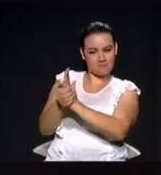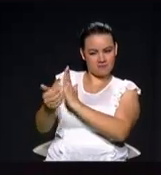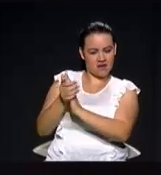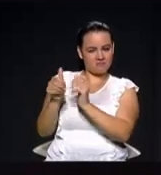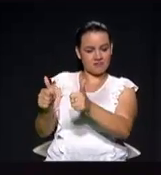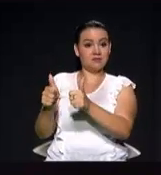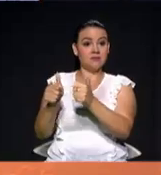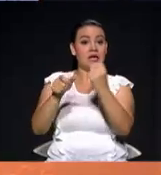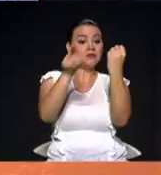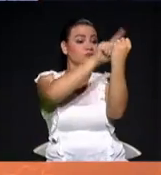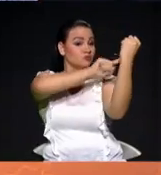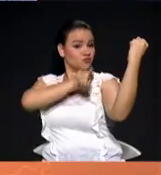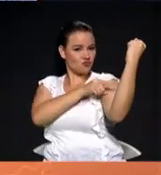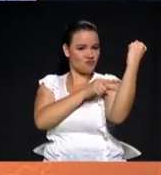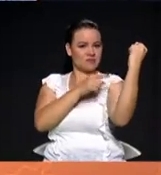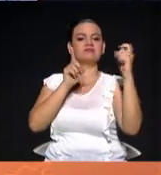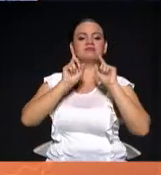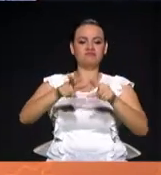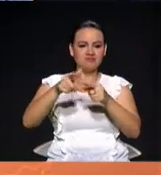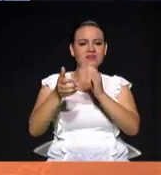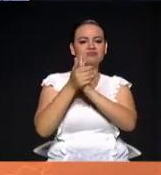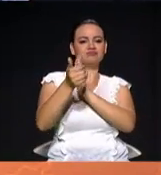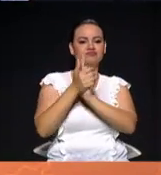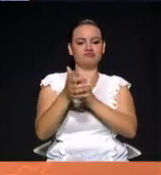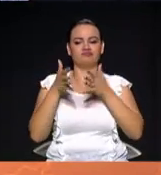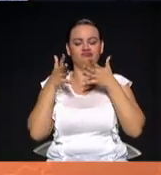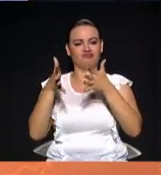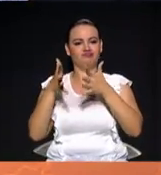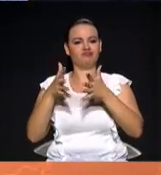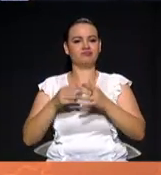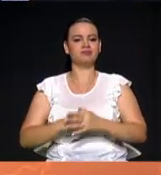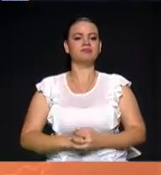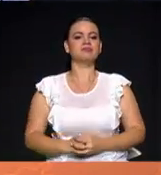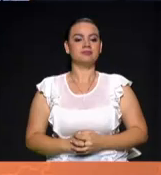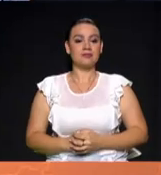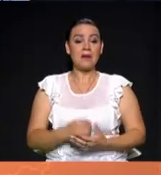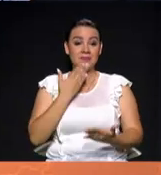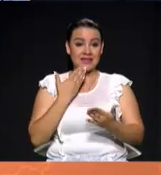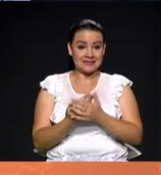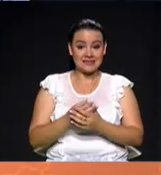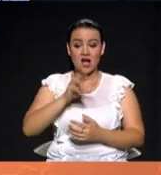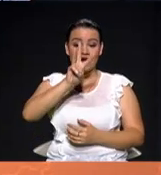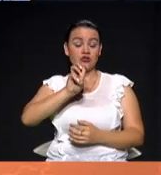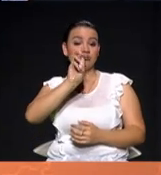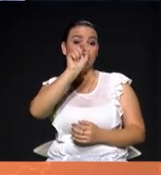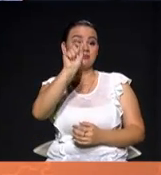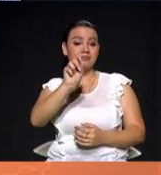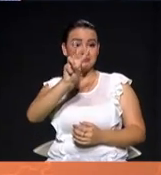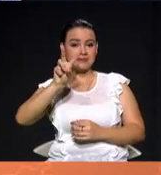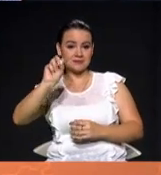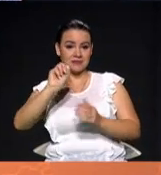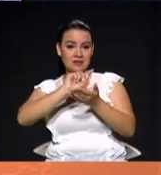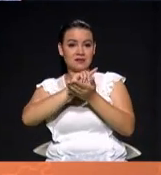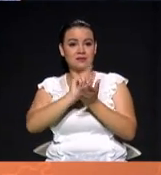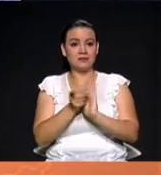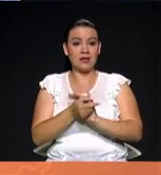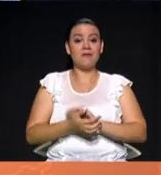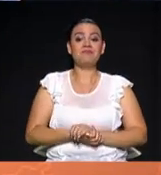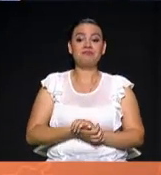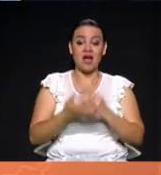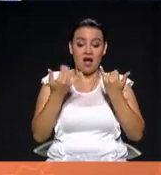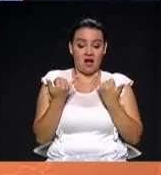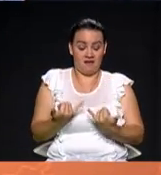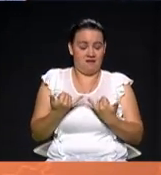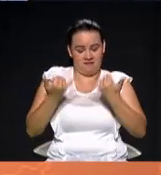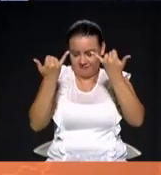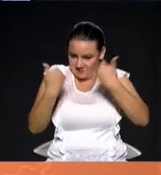precisamente eso gracias candidato 8 de la noche 40 minutos de esta manera finalizamos este es este cuarto bloque el relacionado